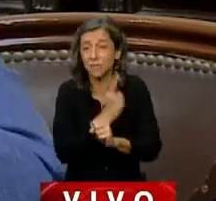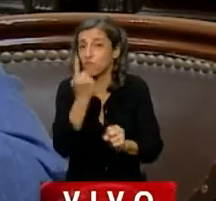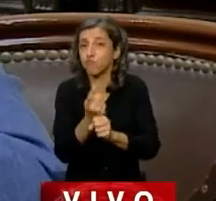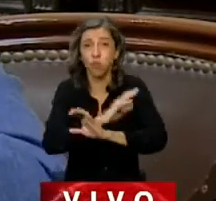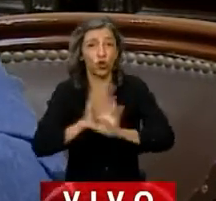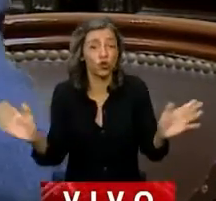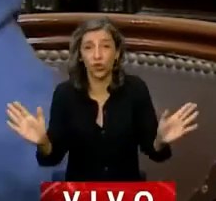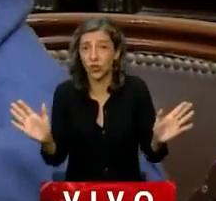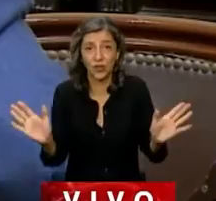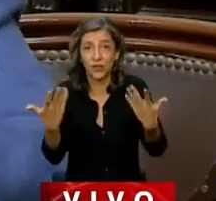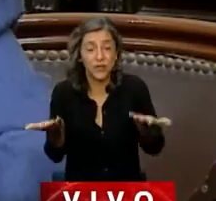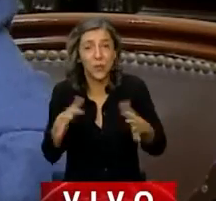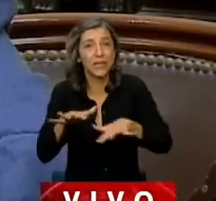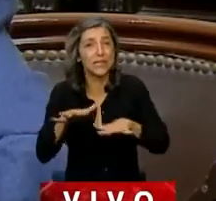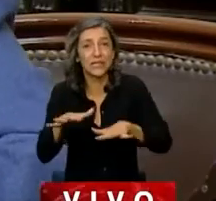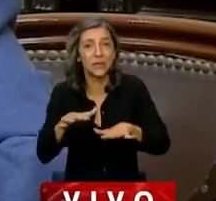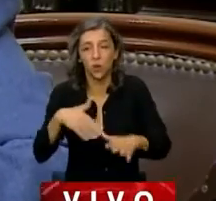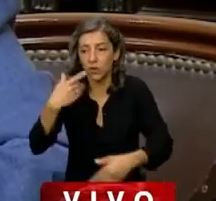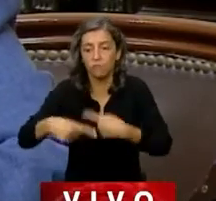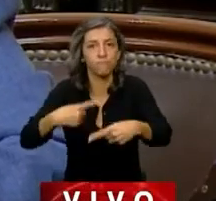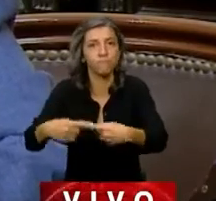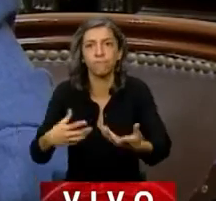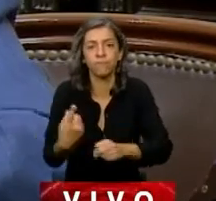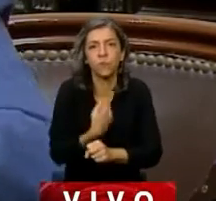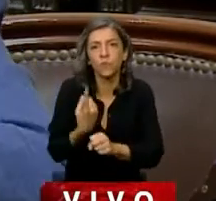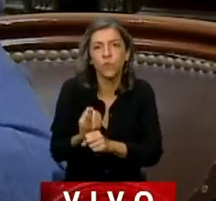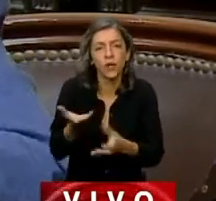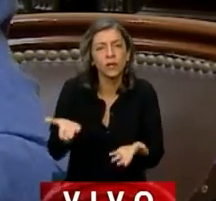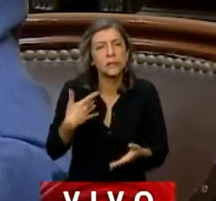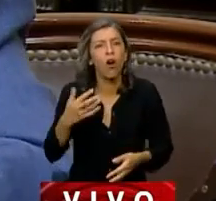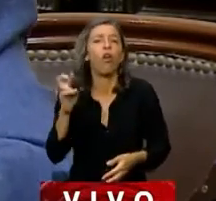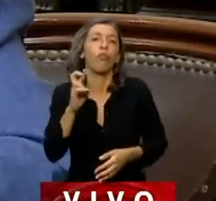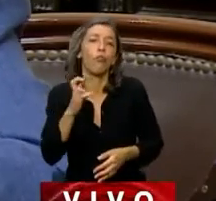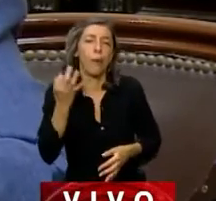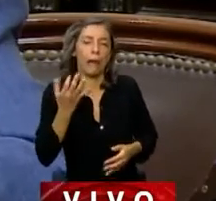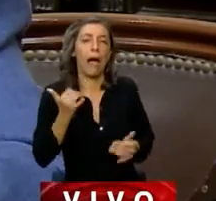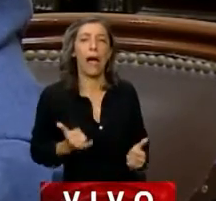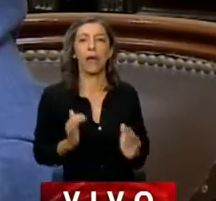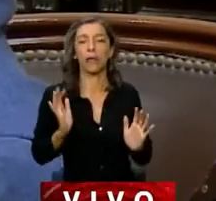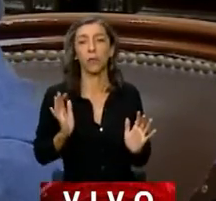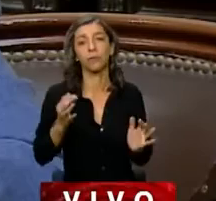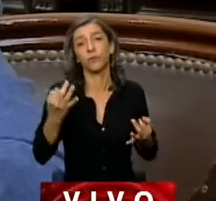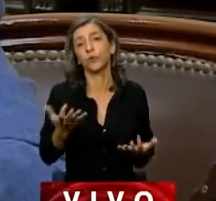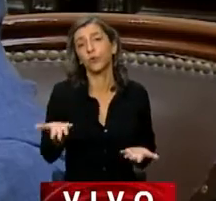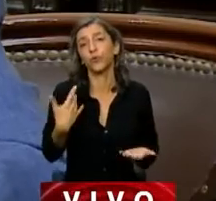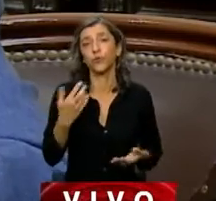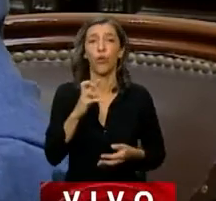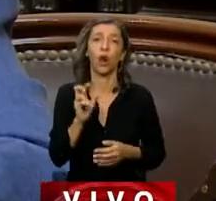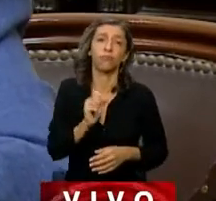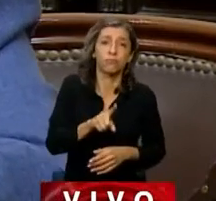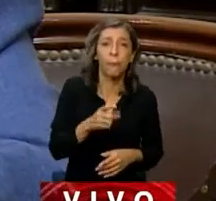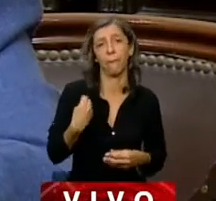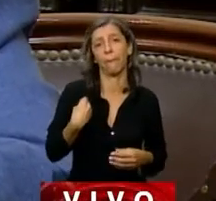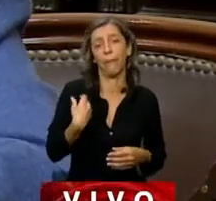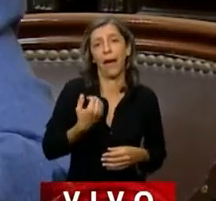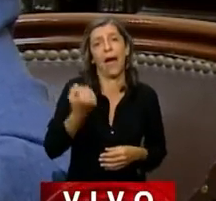este tipo de situaciones. Y vemos una vez más que hay un dólar especial, pero casualmente es el dólar para la pampa húmeda, es el